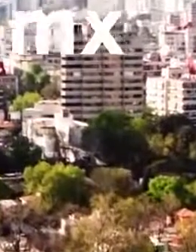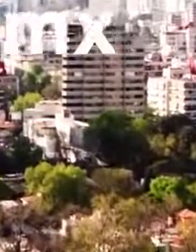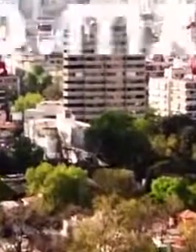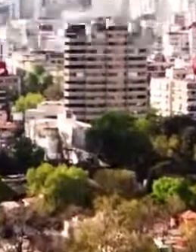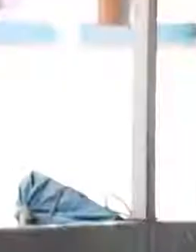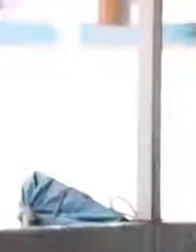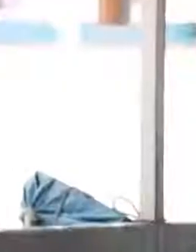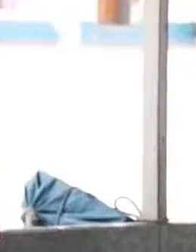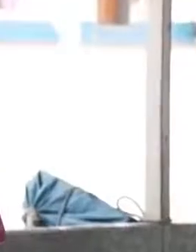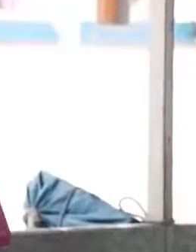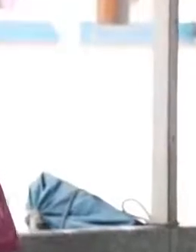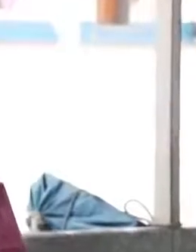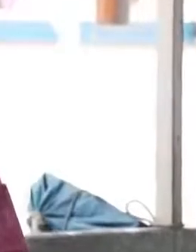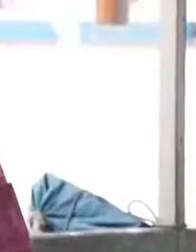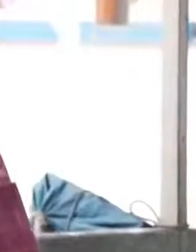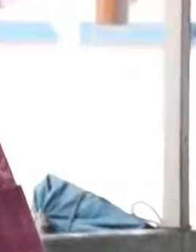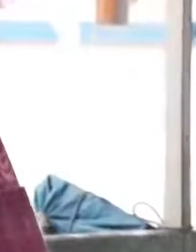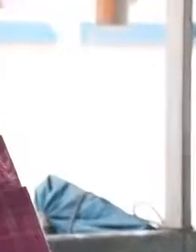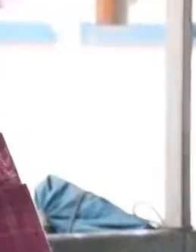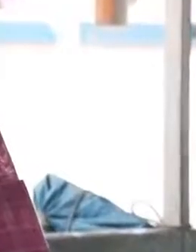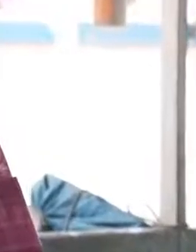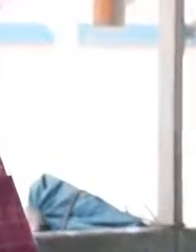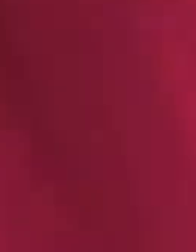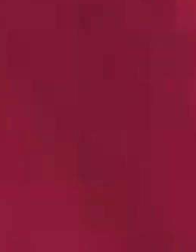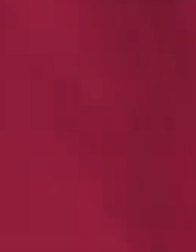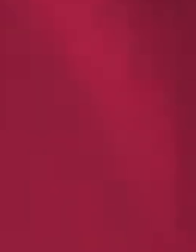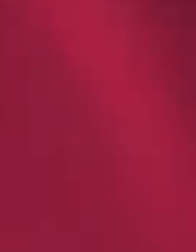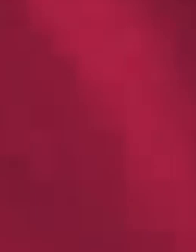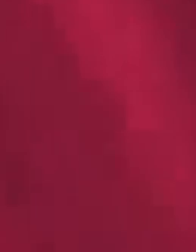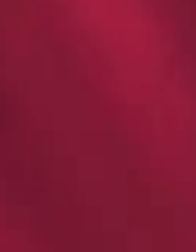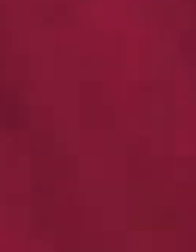coronavirus.gob.mx. Juntos, saldremos adelante.